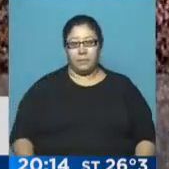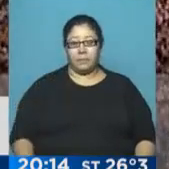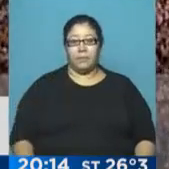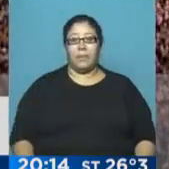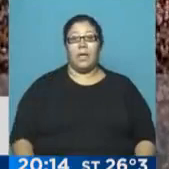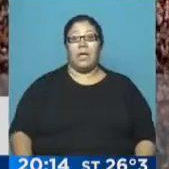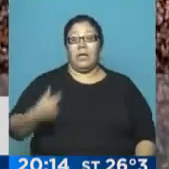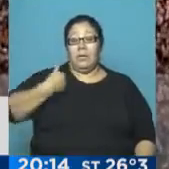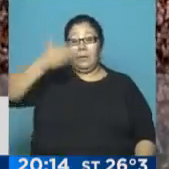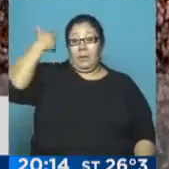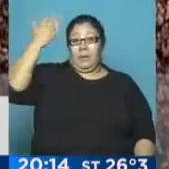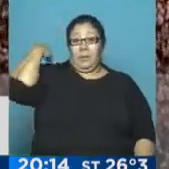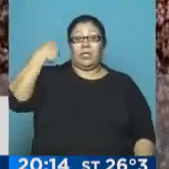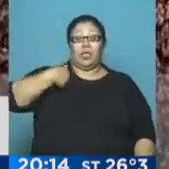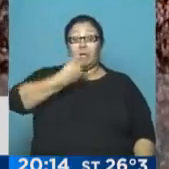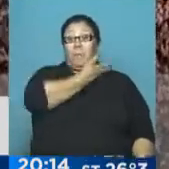ser presidenta,